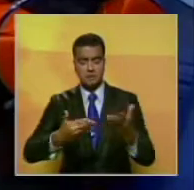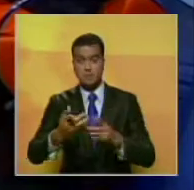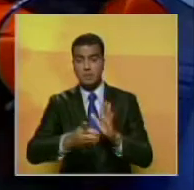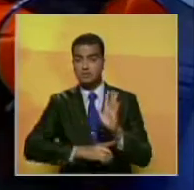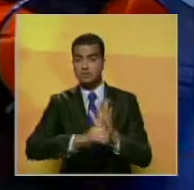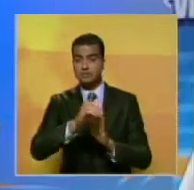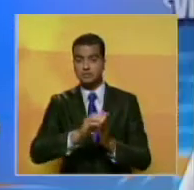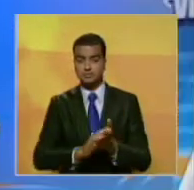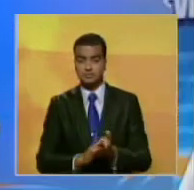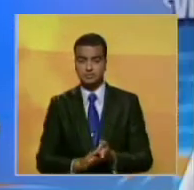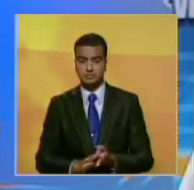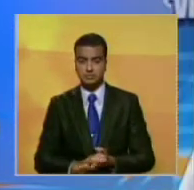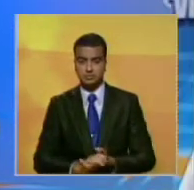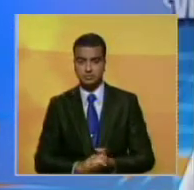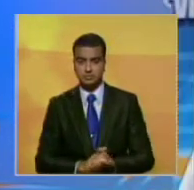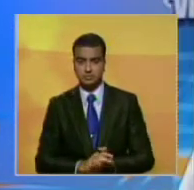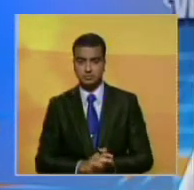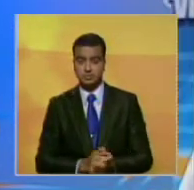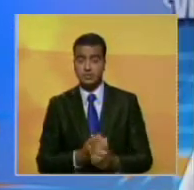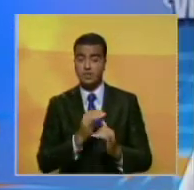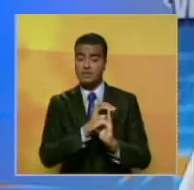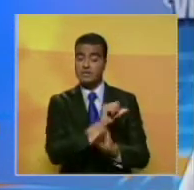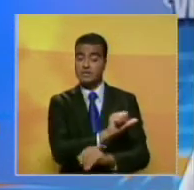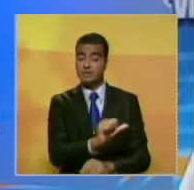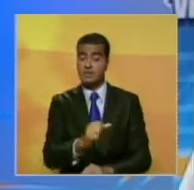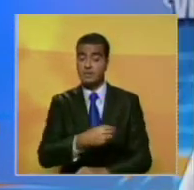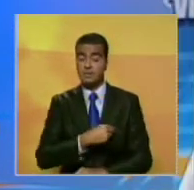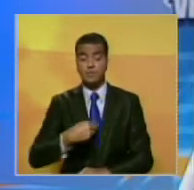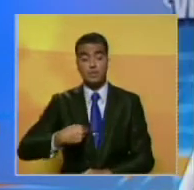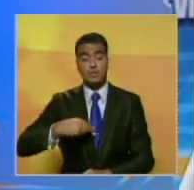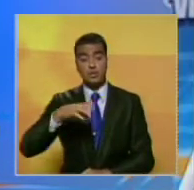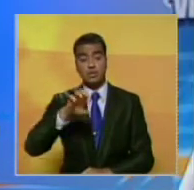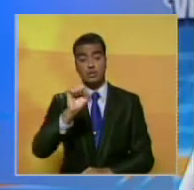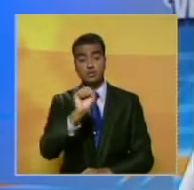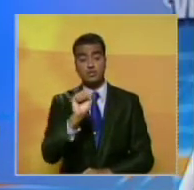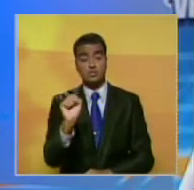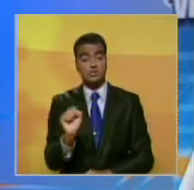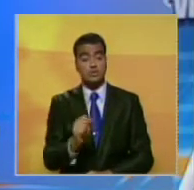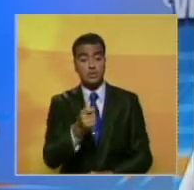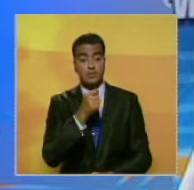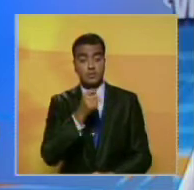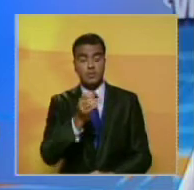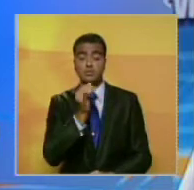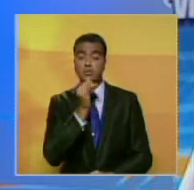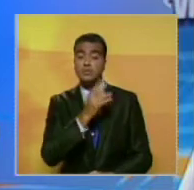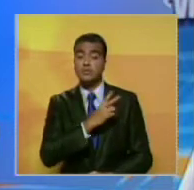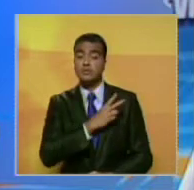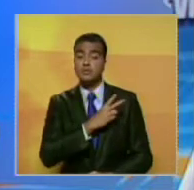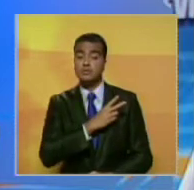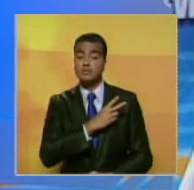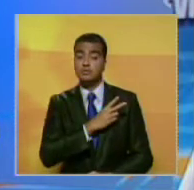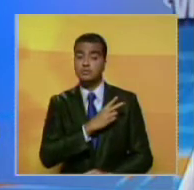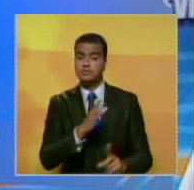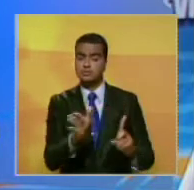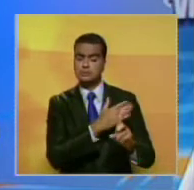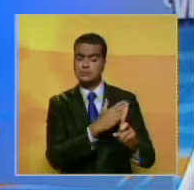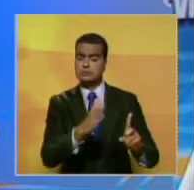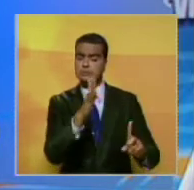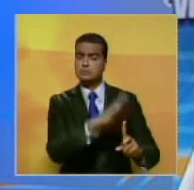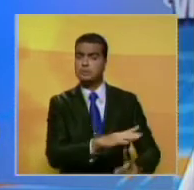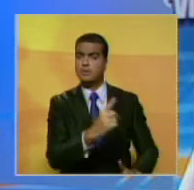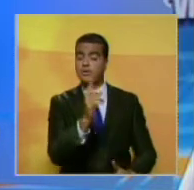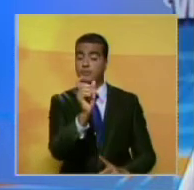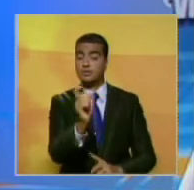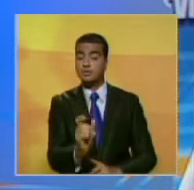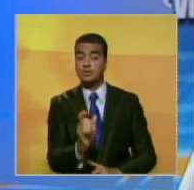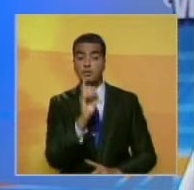progreso. Este fin de semana nuestro compañero Euclides Sotillo, reportero de Noticiero Venevisión, fue agredido por un